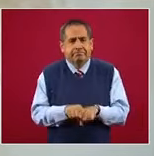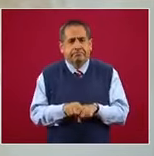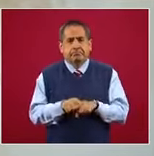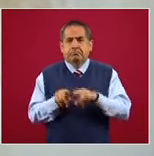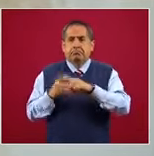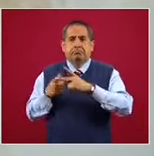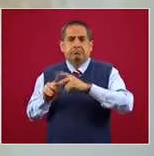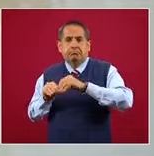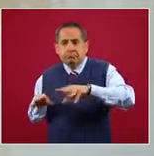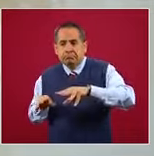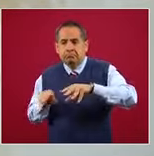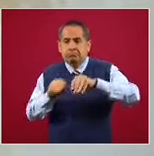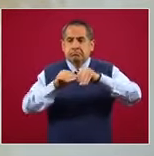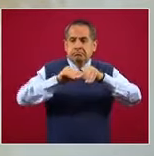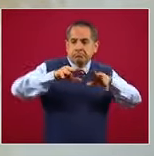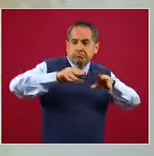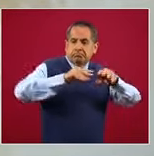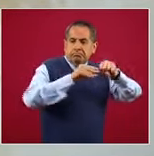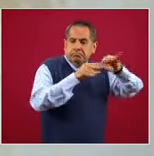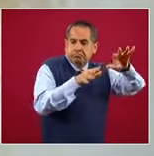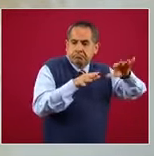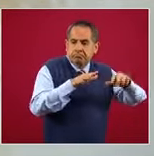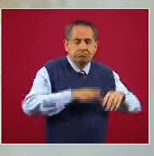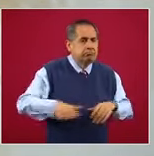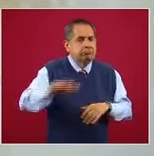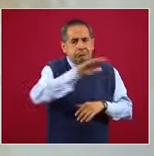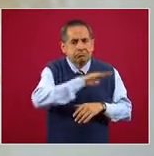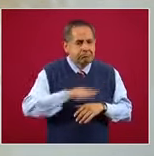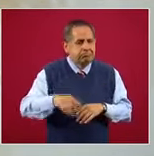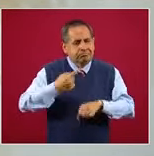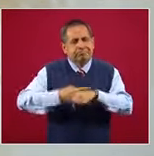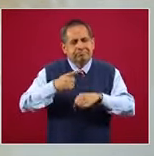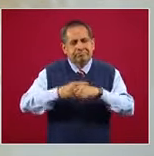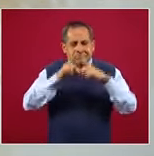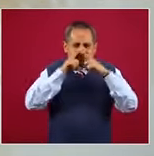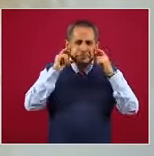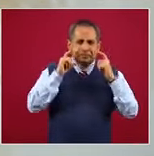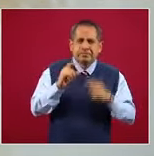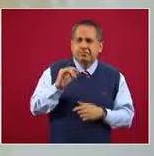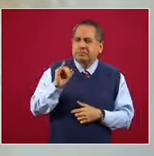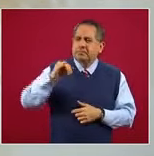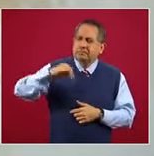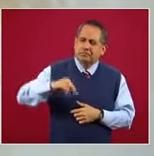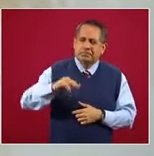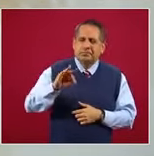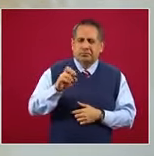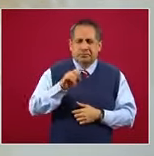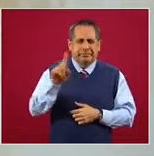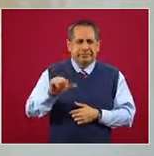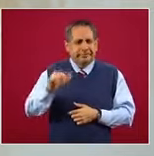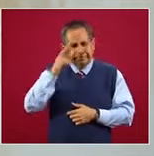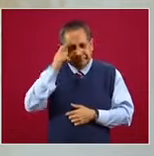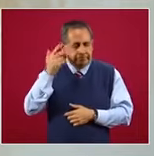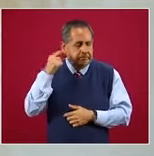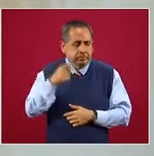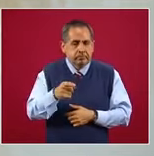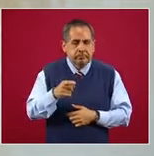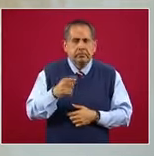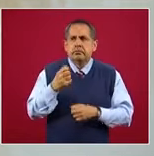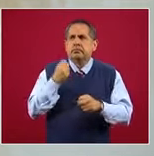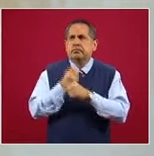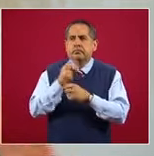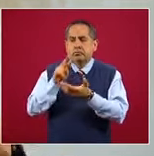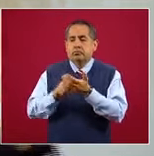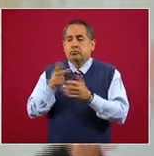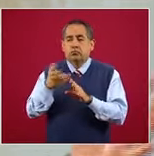estaban teniendo un fenómeno semejante, en donde la temporada de influenza del año inmediato anterior,